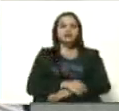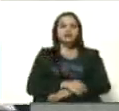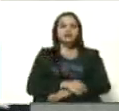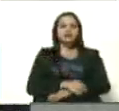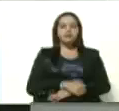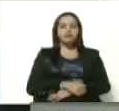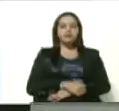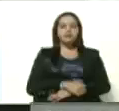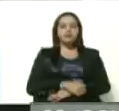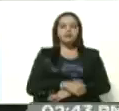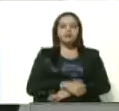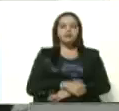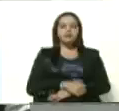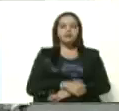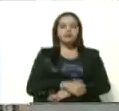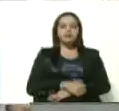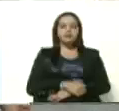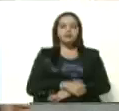Así que